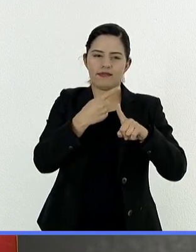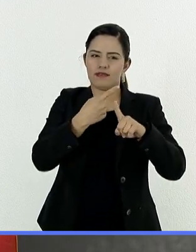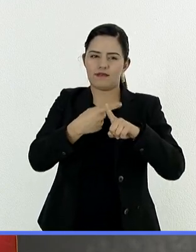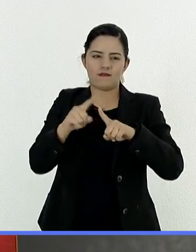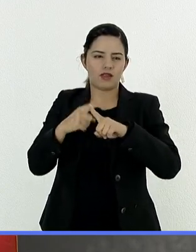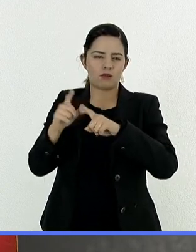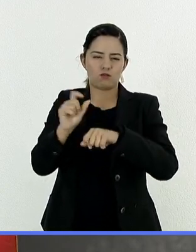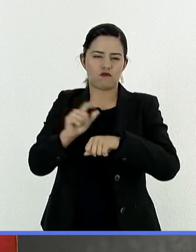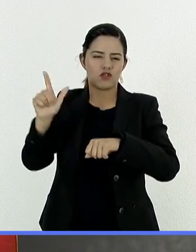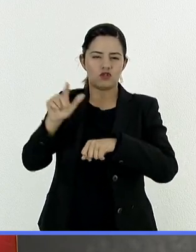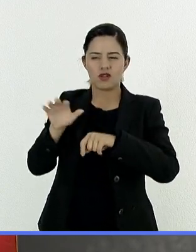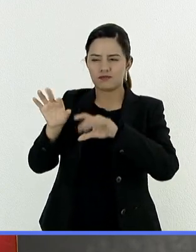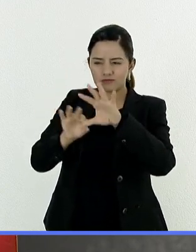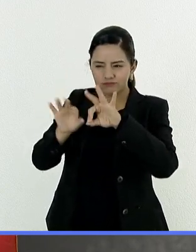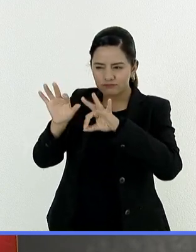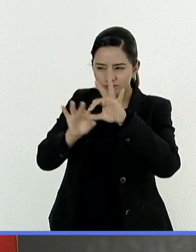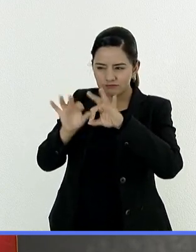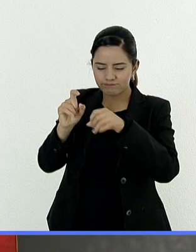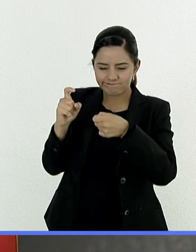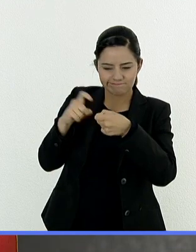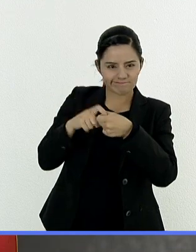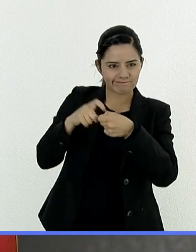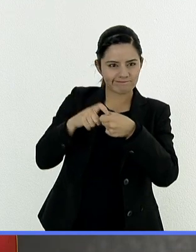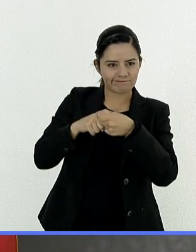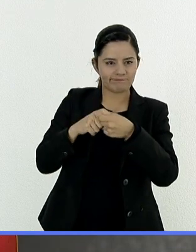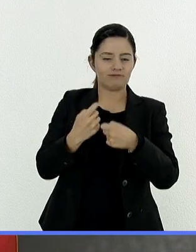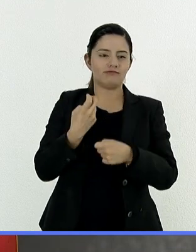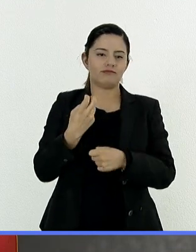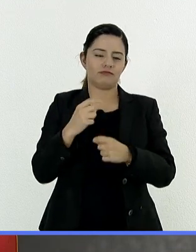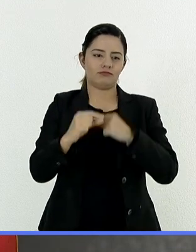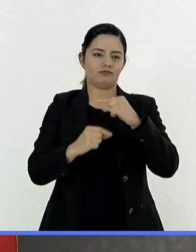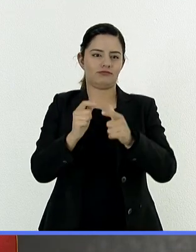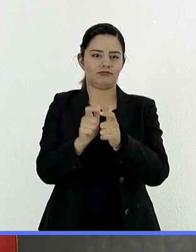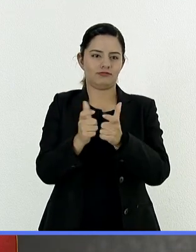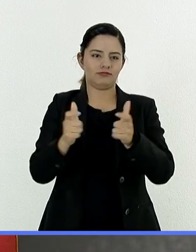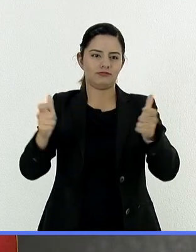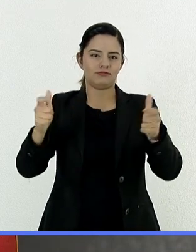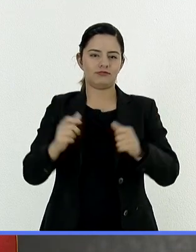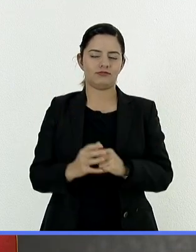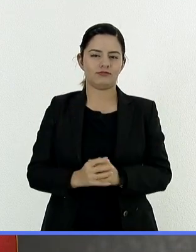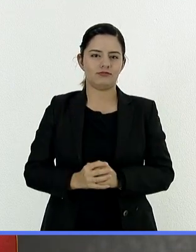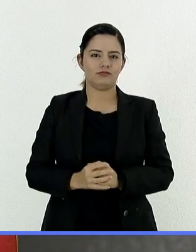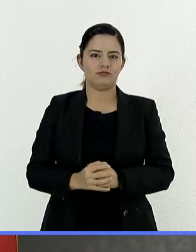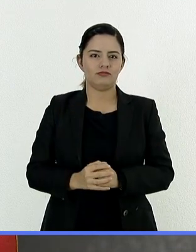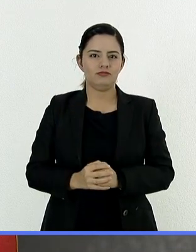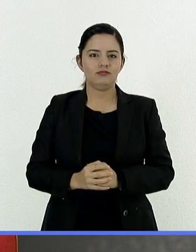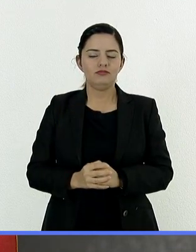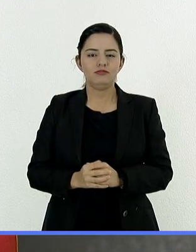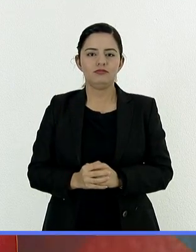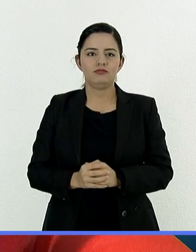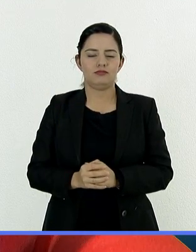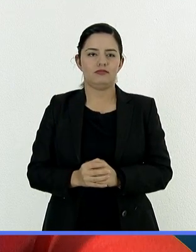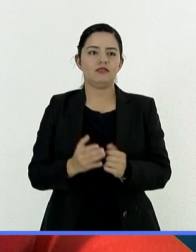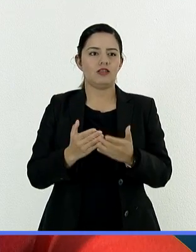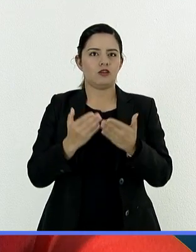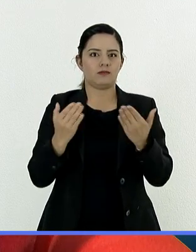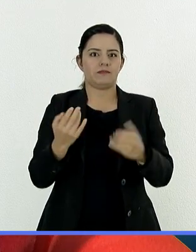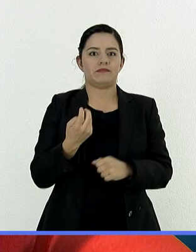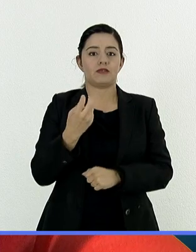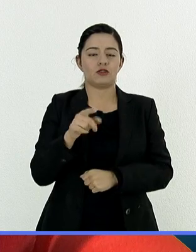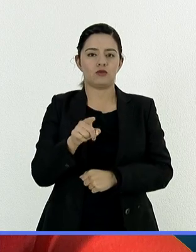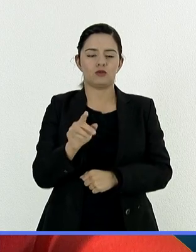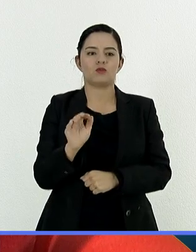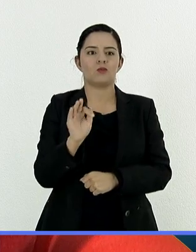esta este enfoque multidisciplinario que tiende a crecer cada vez más partiendo de todo este Universo de posibilidades